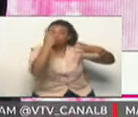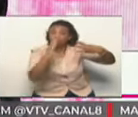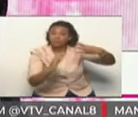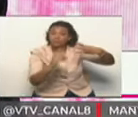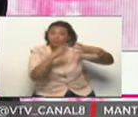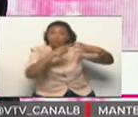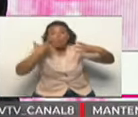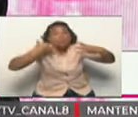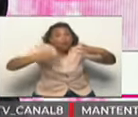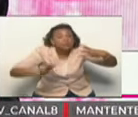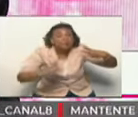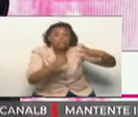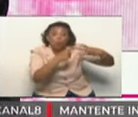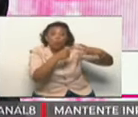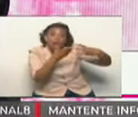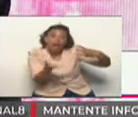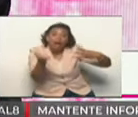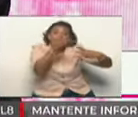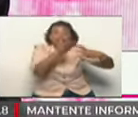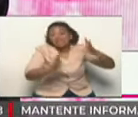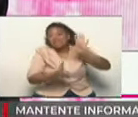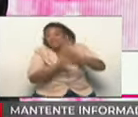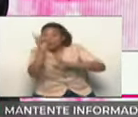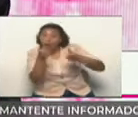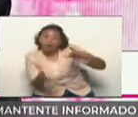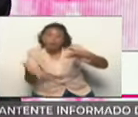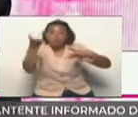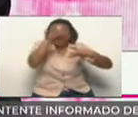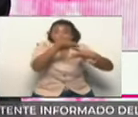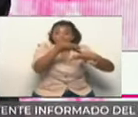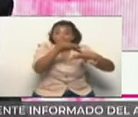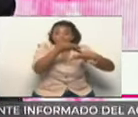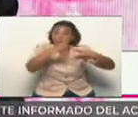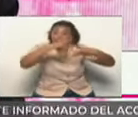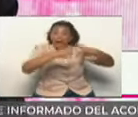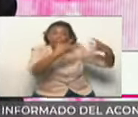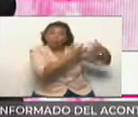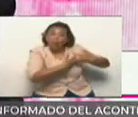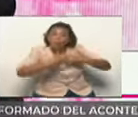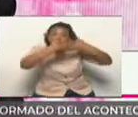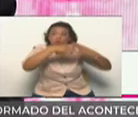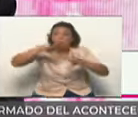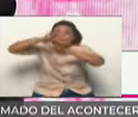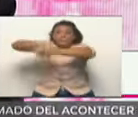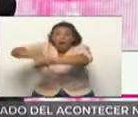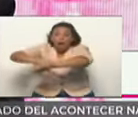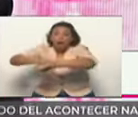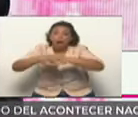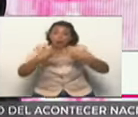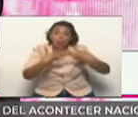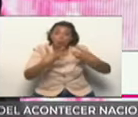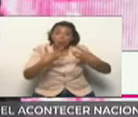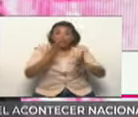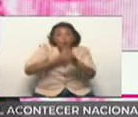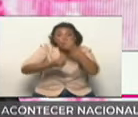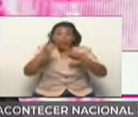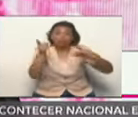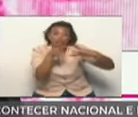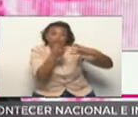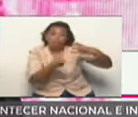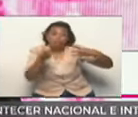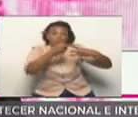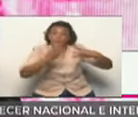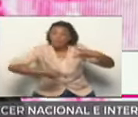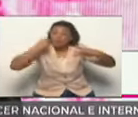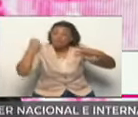con posibilidad, de acuerdo a su desarrollo, si no caen las garras de Estados Unidos, de convertirse en una de las